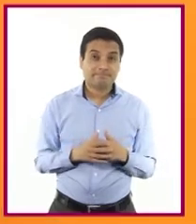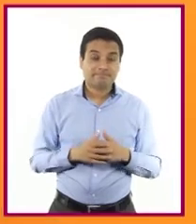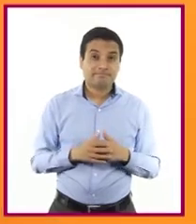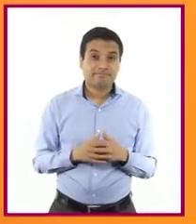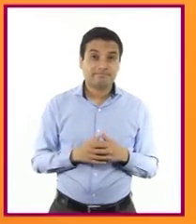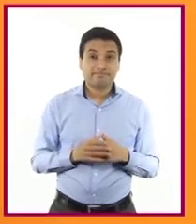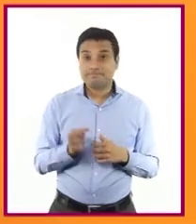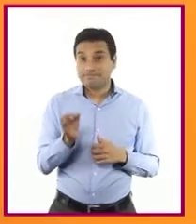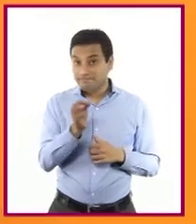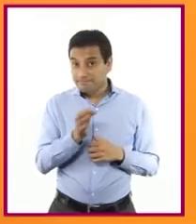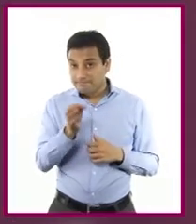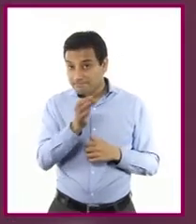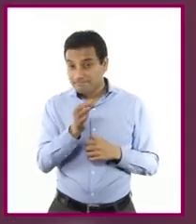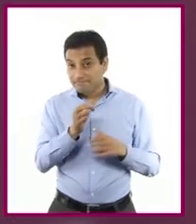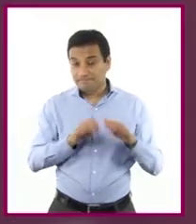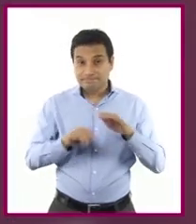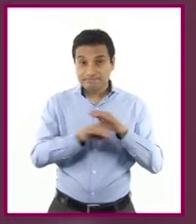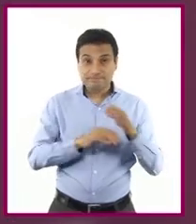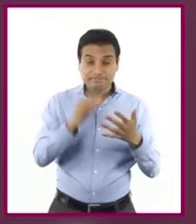Estructuras básicas de la célula.